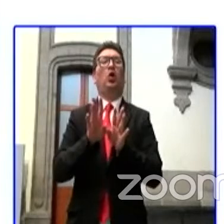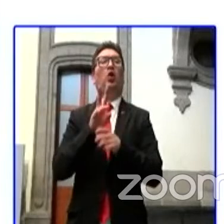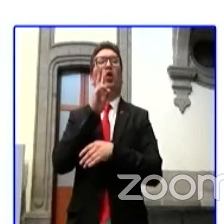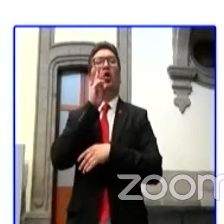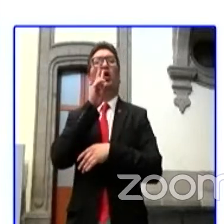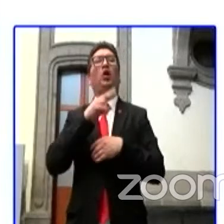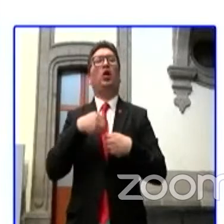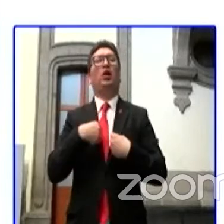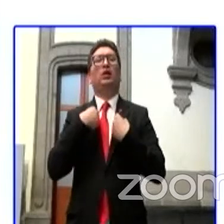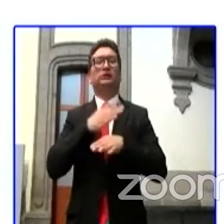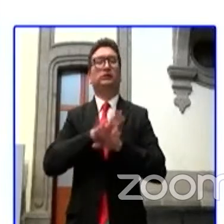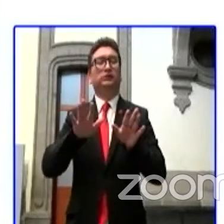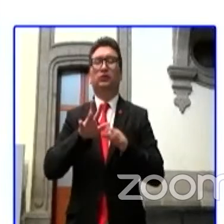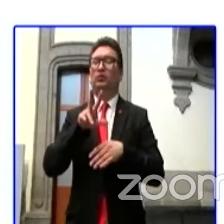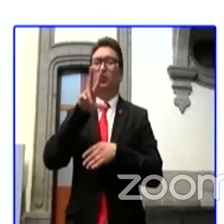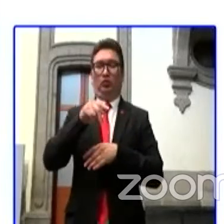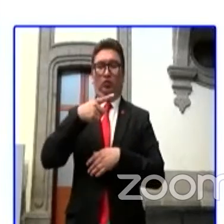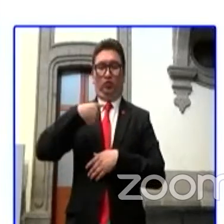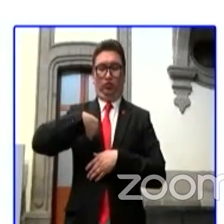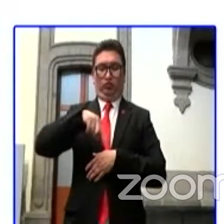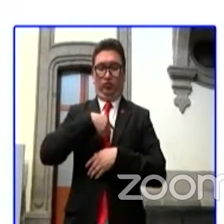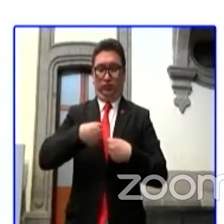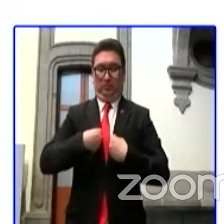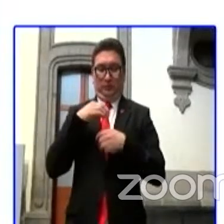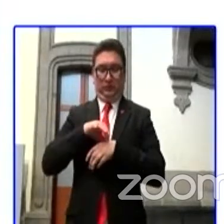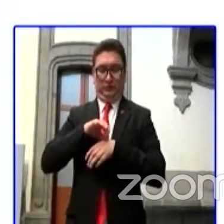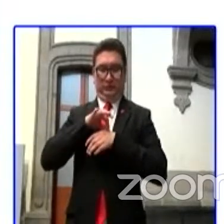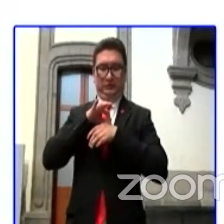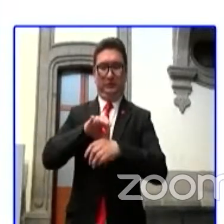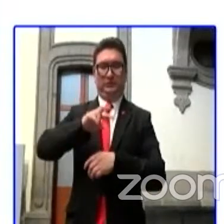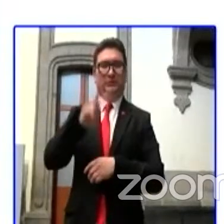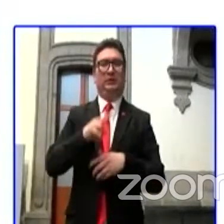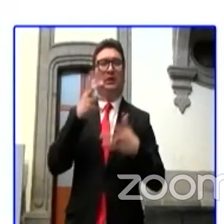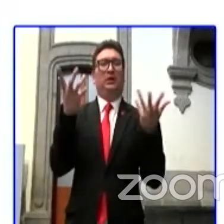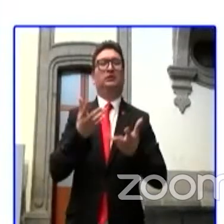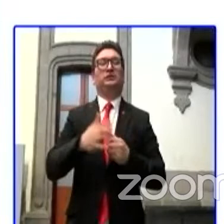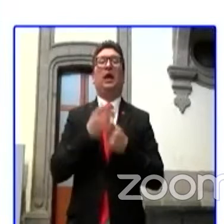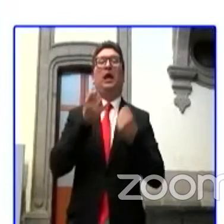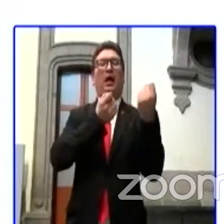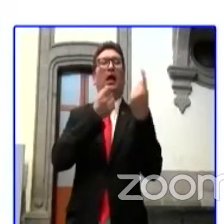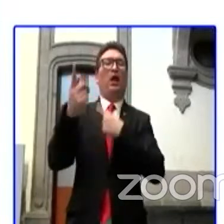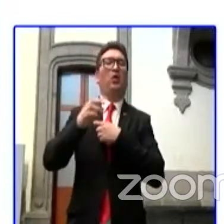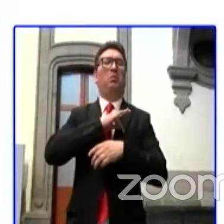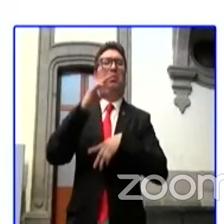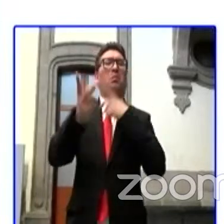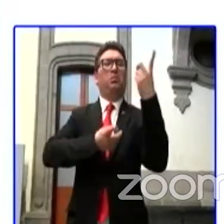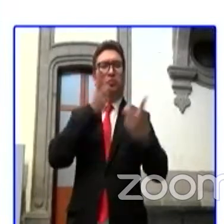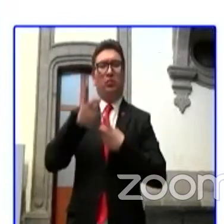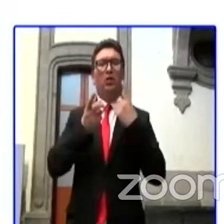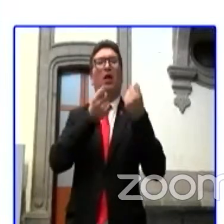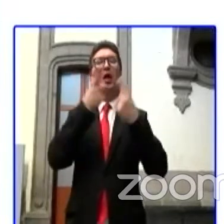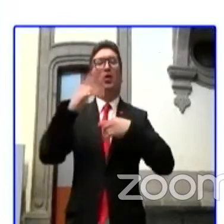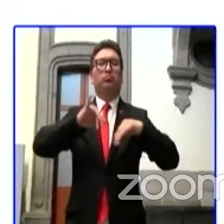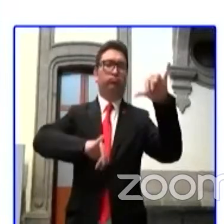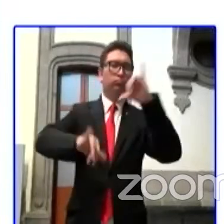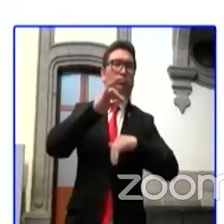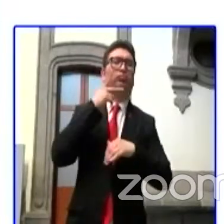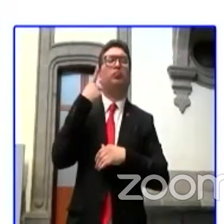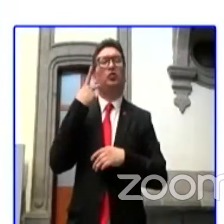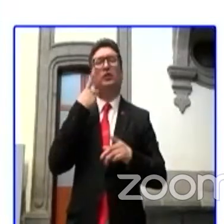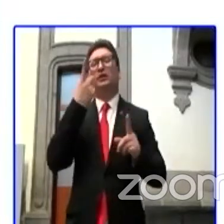vida, sino protagonistas de él. Algunos podrían ser deportistas, algunos científicos, políticos y